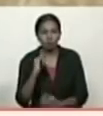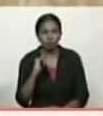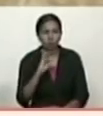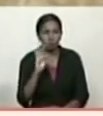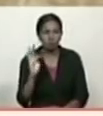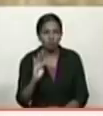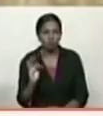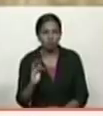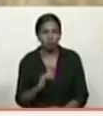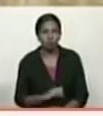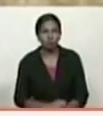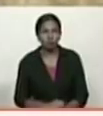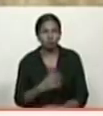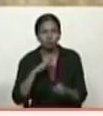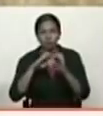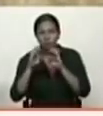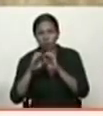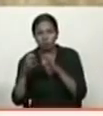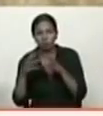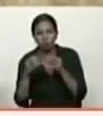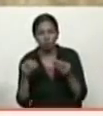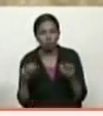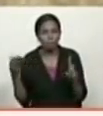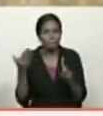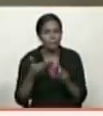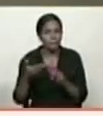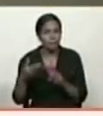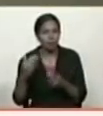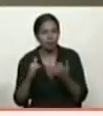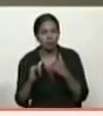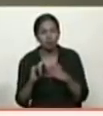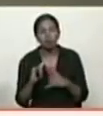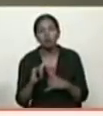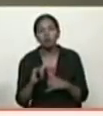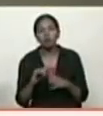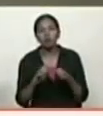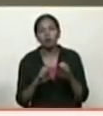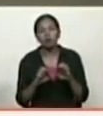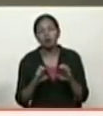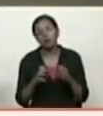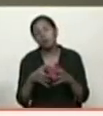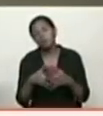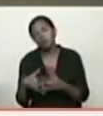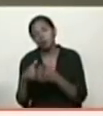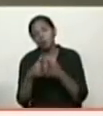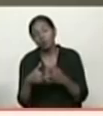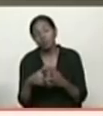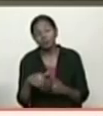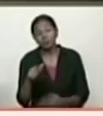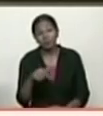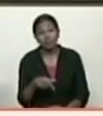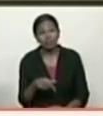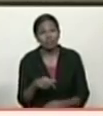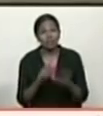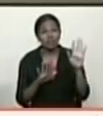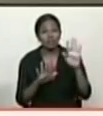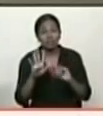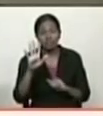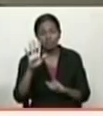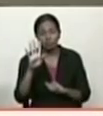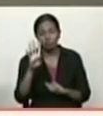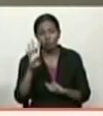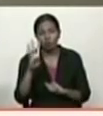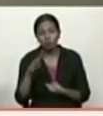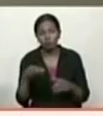evaluó este tema de agresión por parte de los Estados Unidos. Gracias. Sí, importante. Miren, esta es la 14ª